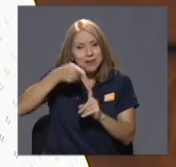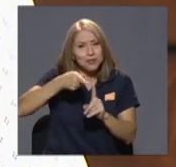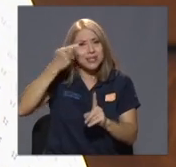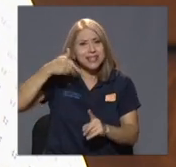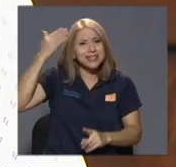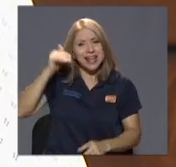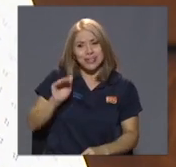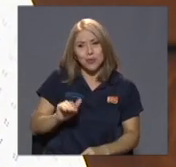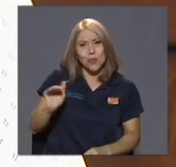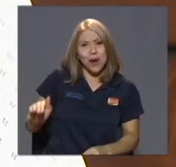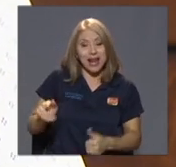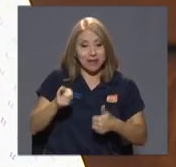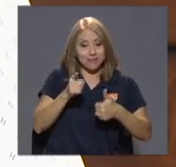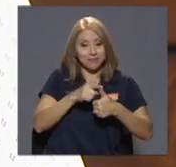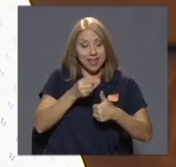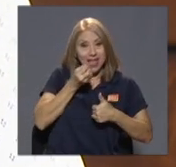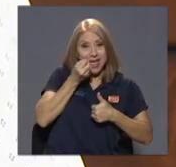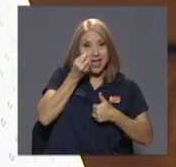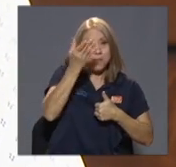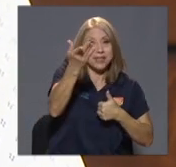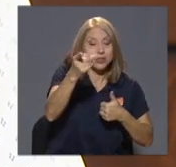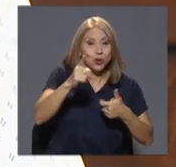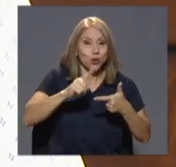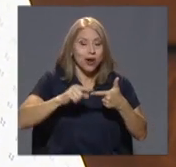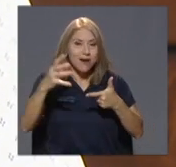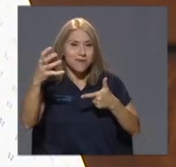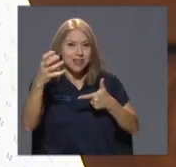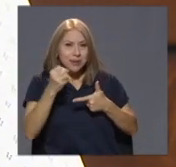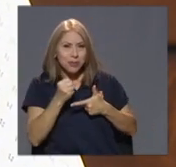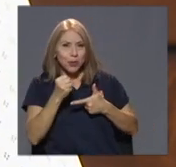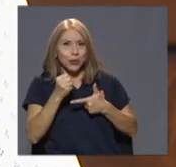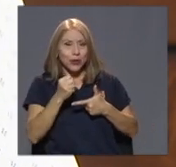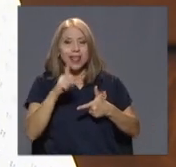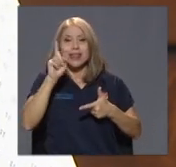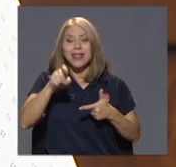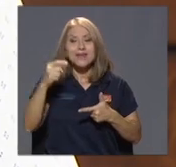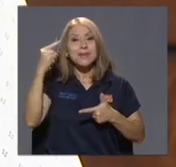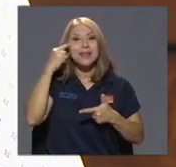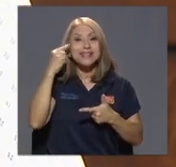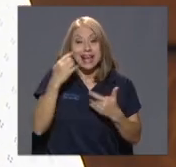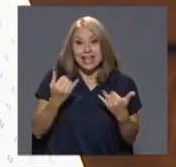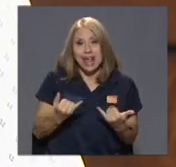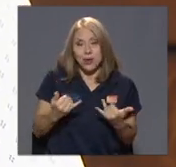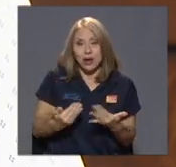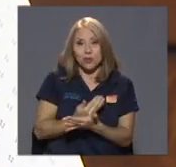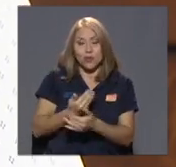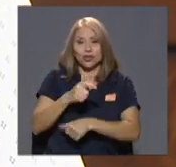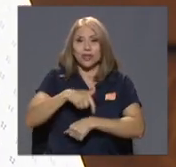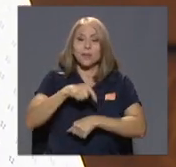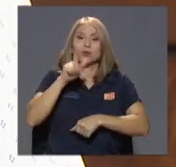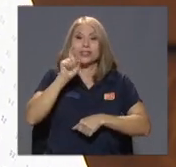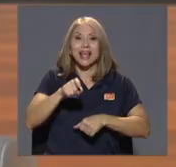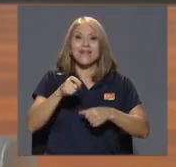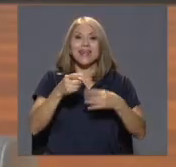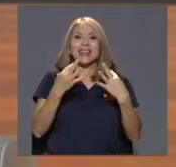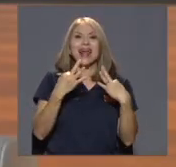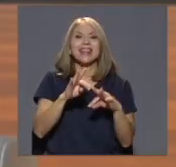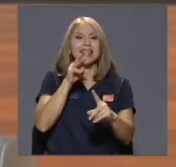que en los nuevos tiempos efectivamente hay que tratar como de sectorizar el mensaje que